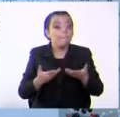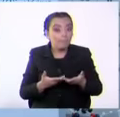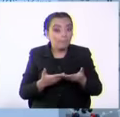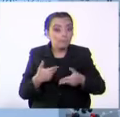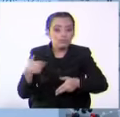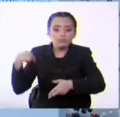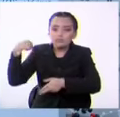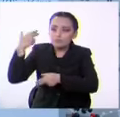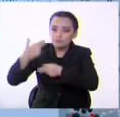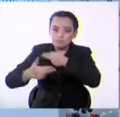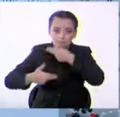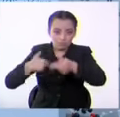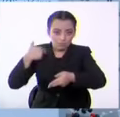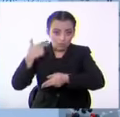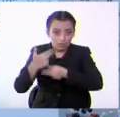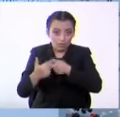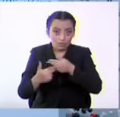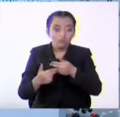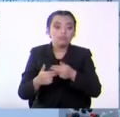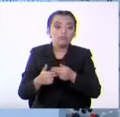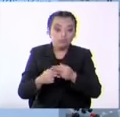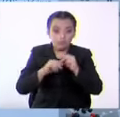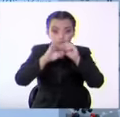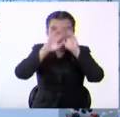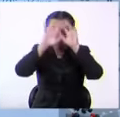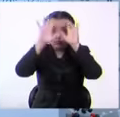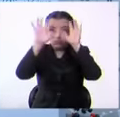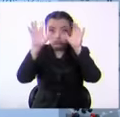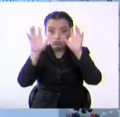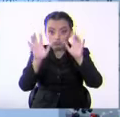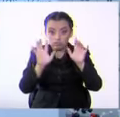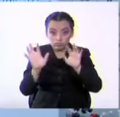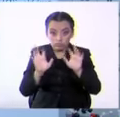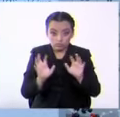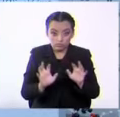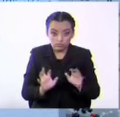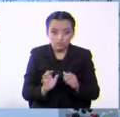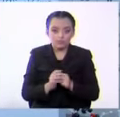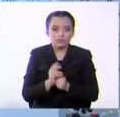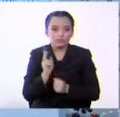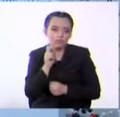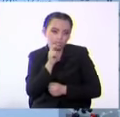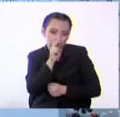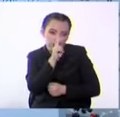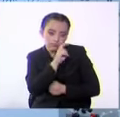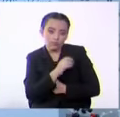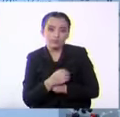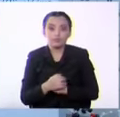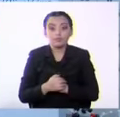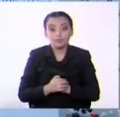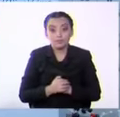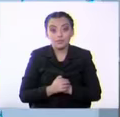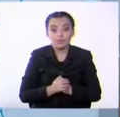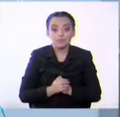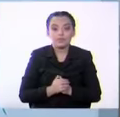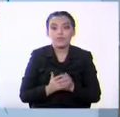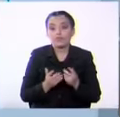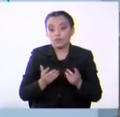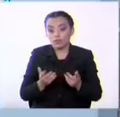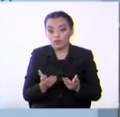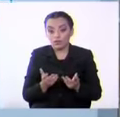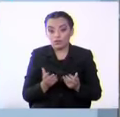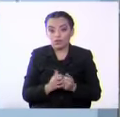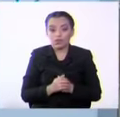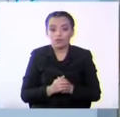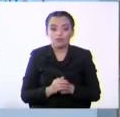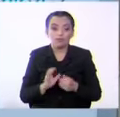muchos eventos hidrometeorológicos, lo cual es un poco extraño, digámoslo así. Entonces, como los